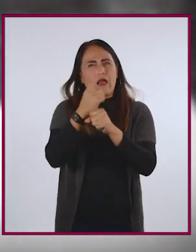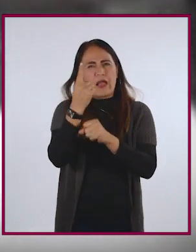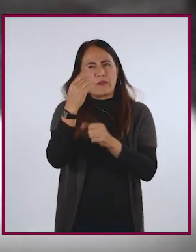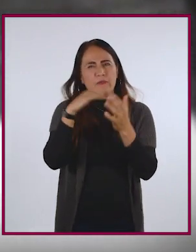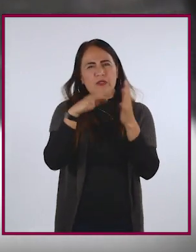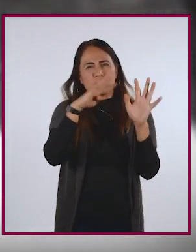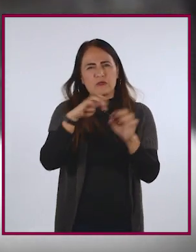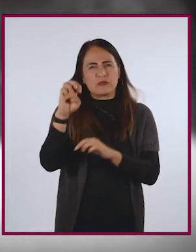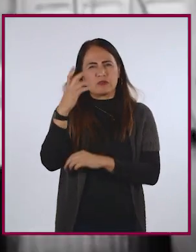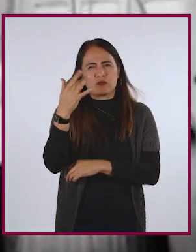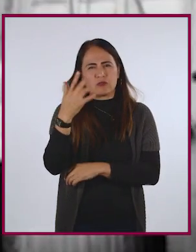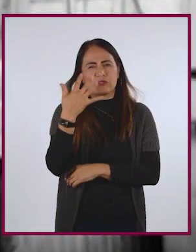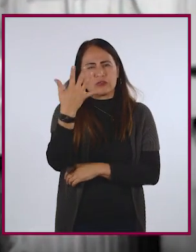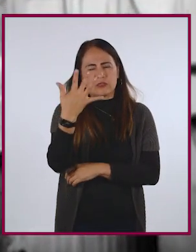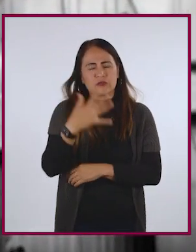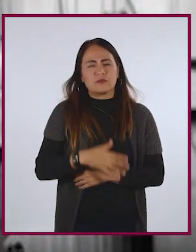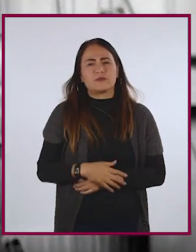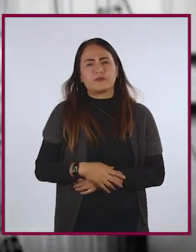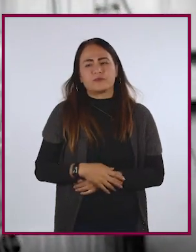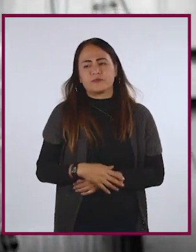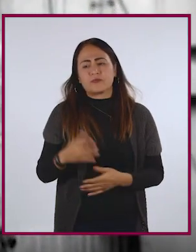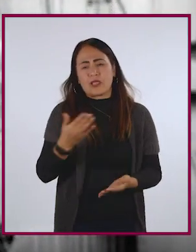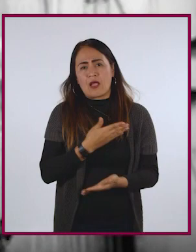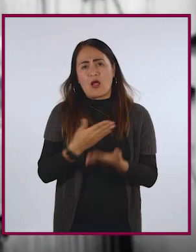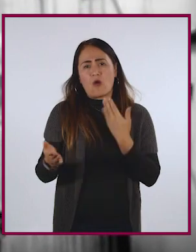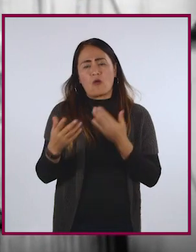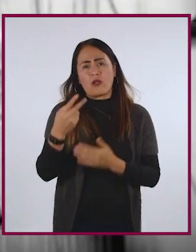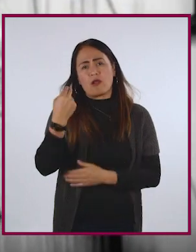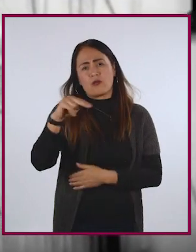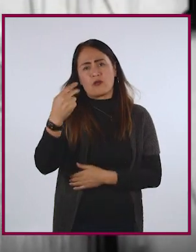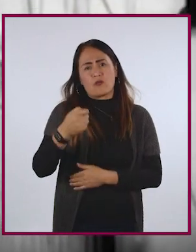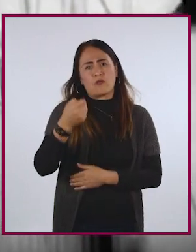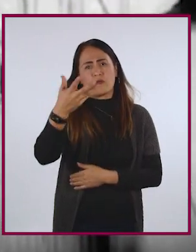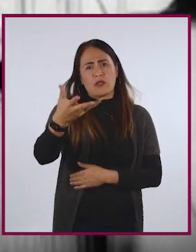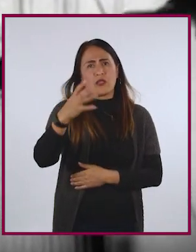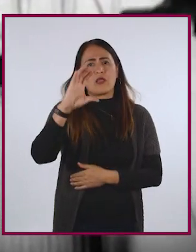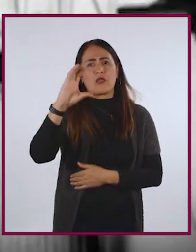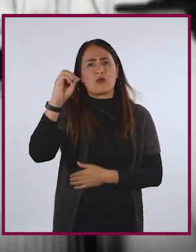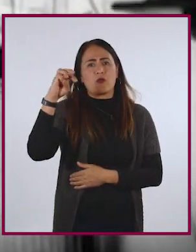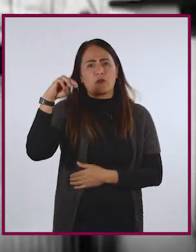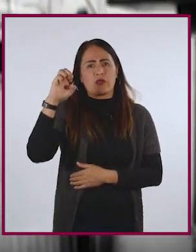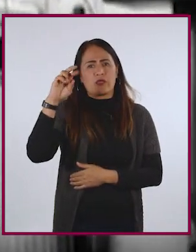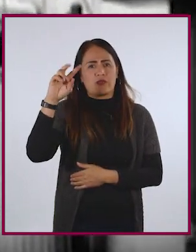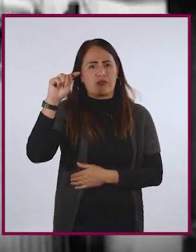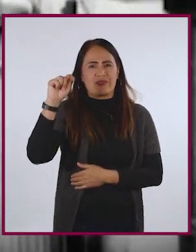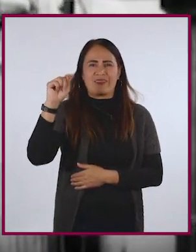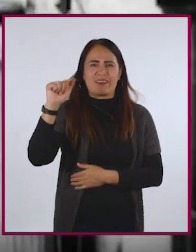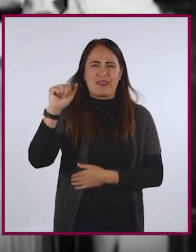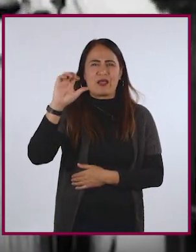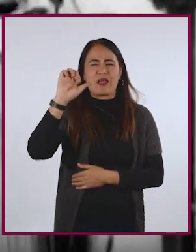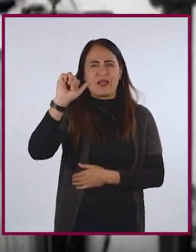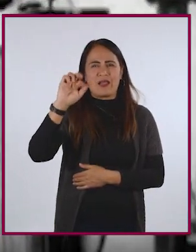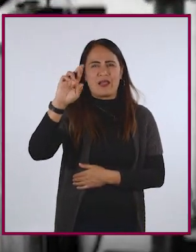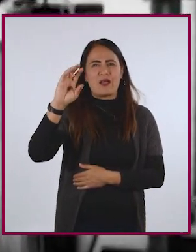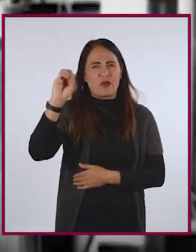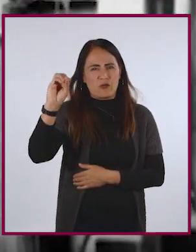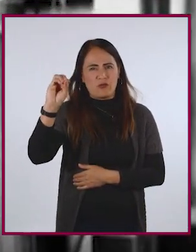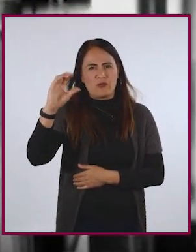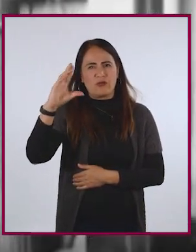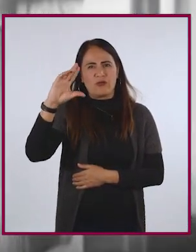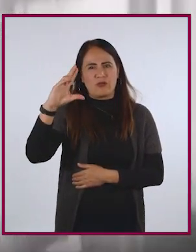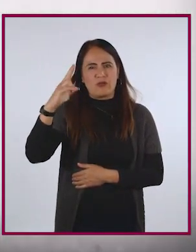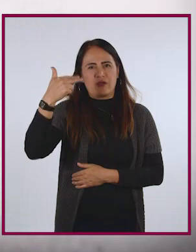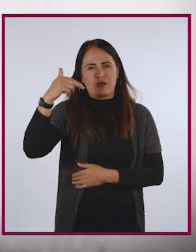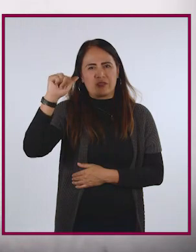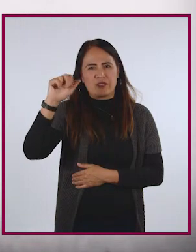en 1955. Actualmente lleva el nombre de Cometa Haro-Chavira, en honor a su